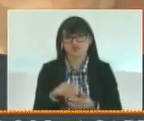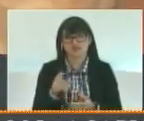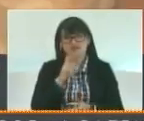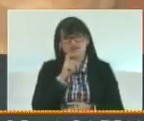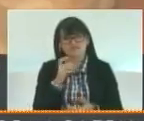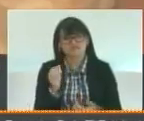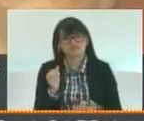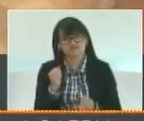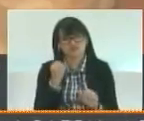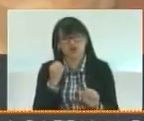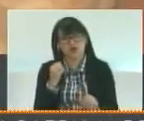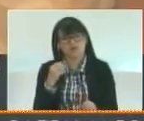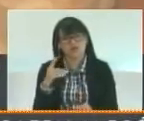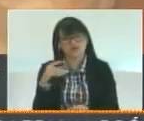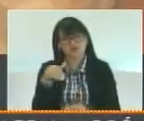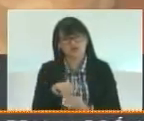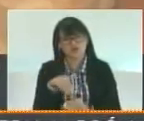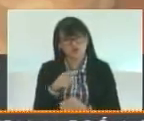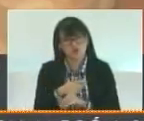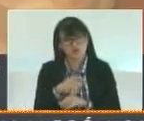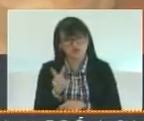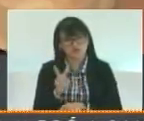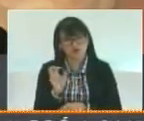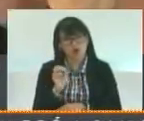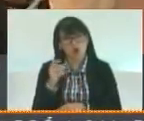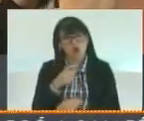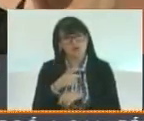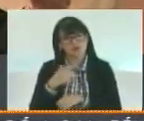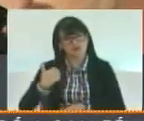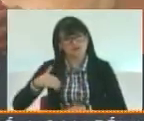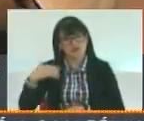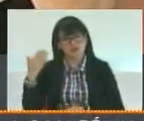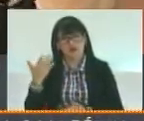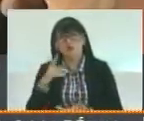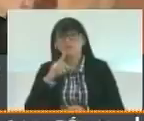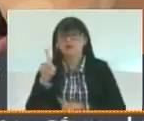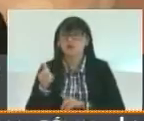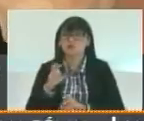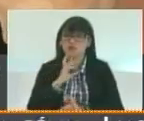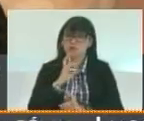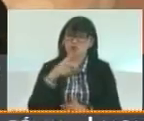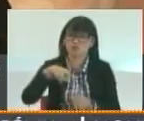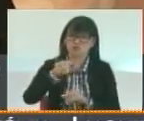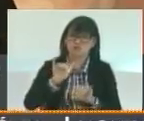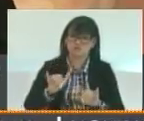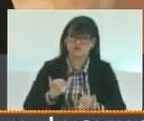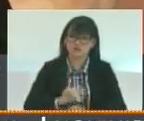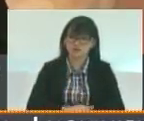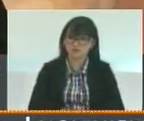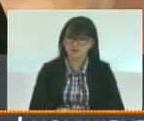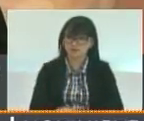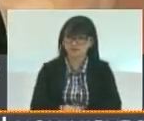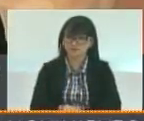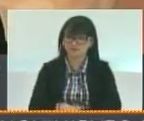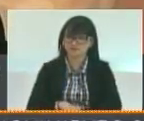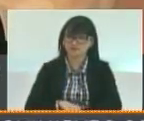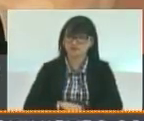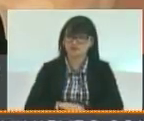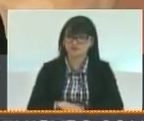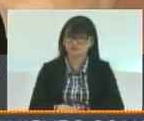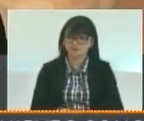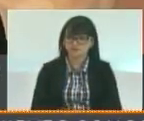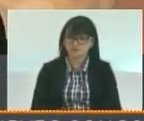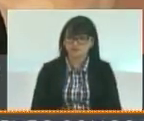voto? ¿El gobierno de Venezuela o el gobierno de Canadá? Háganse la pregunta y respóndanse la pregunta quienes nos